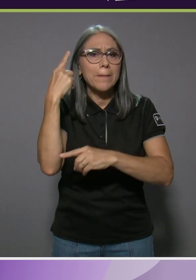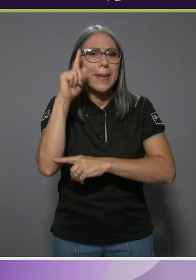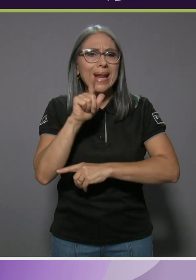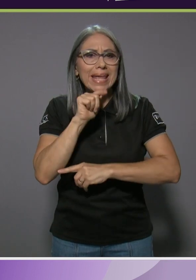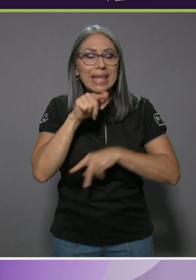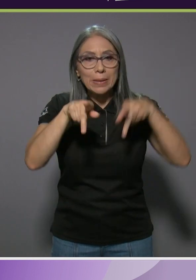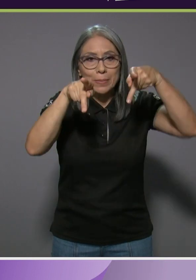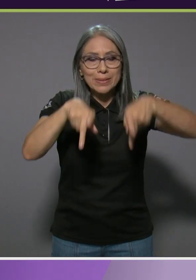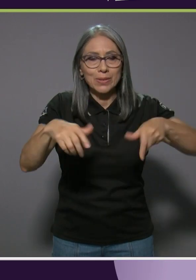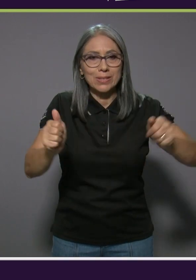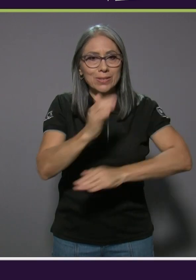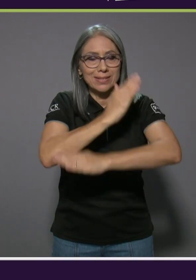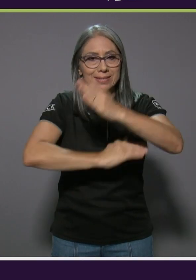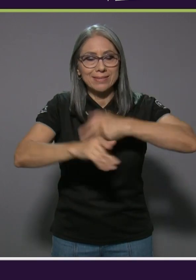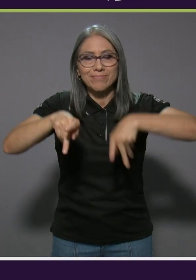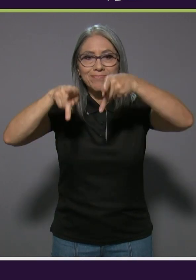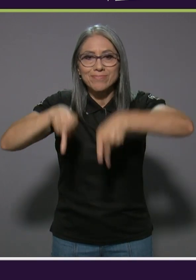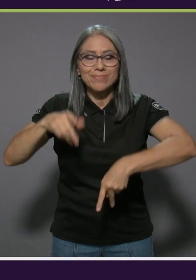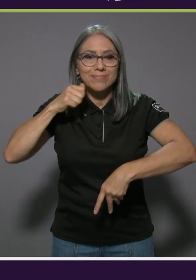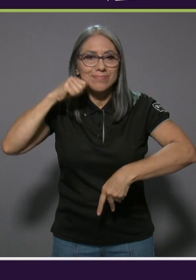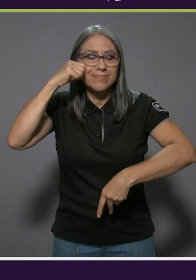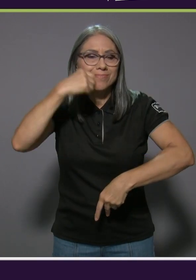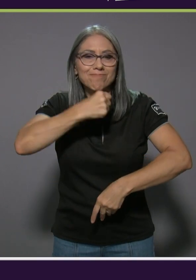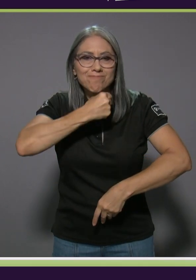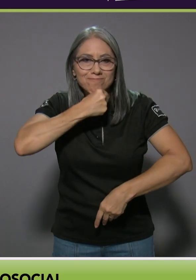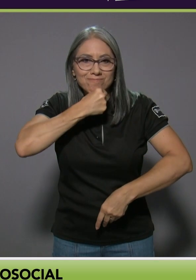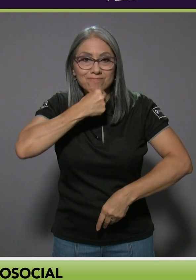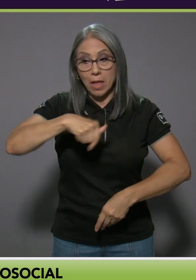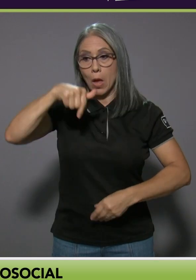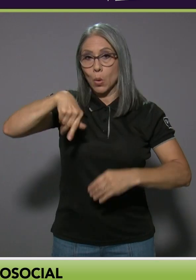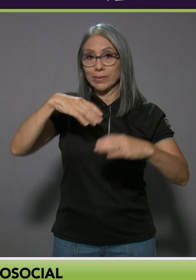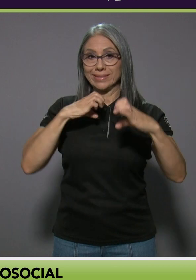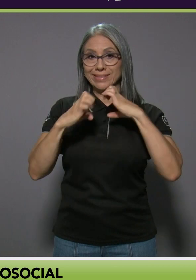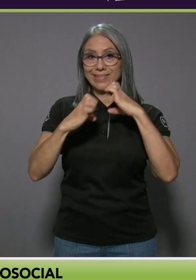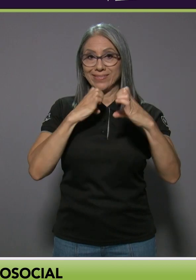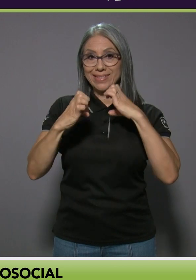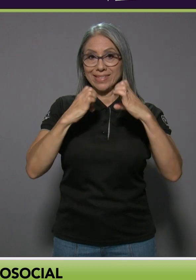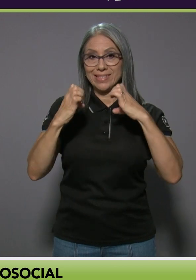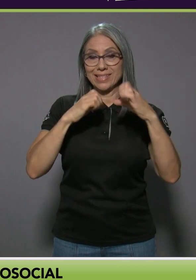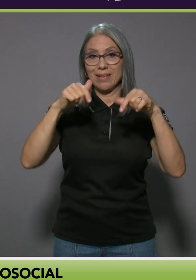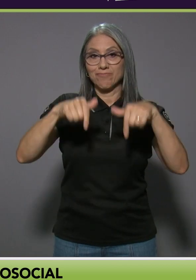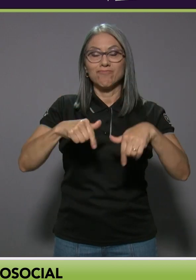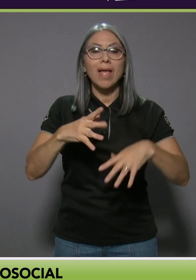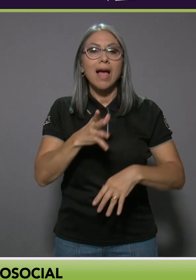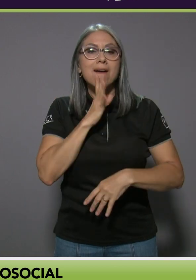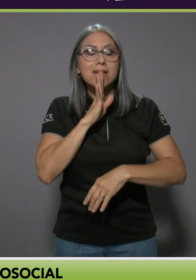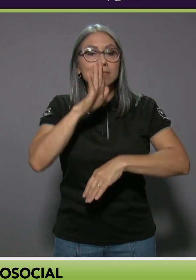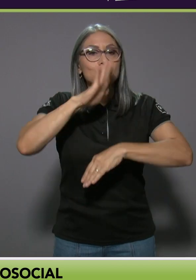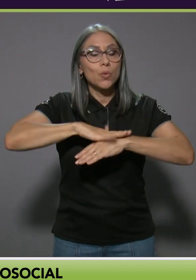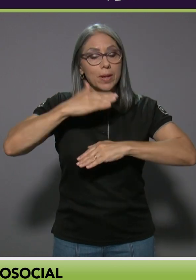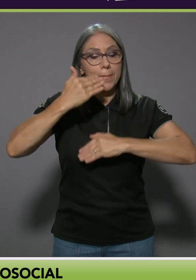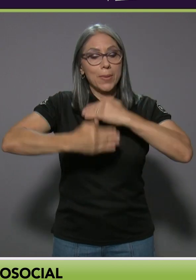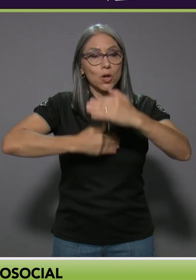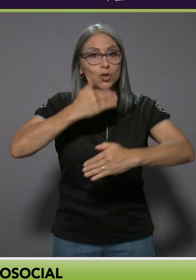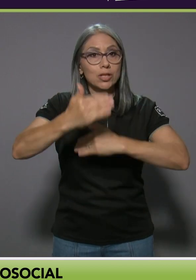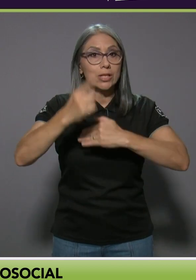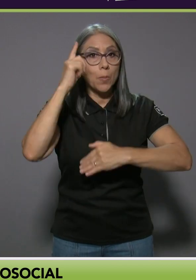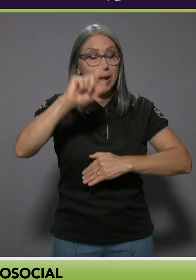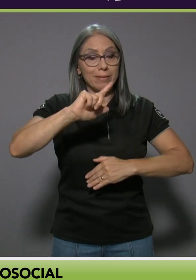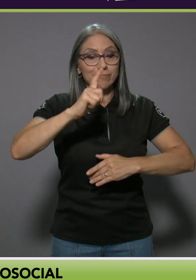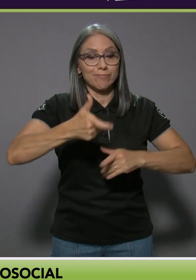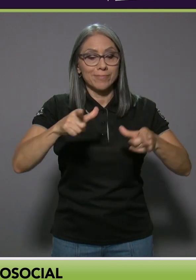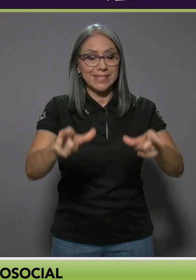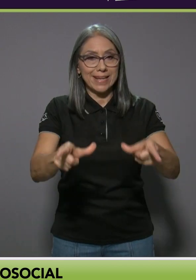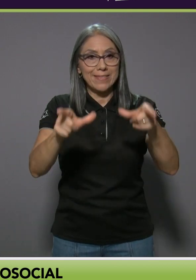con discapacidad y personas adultas mayores. Hoy en nuestra entrevista en estudio hablaremos sobre el proceso de certificación de